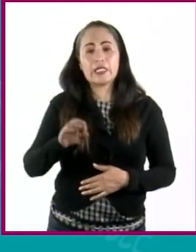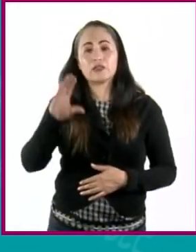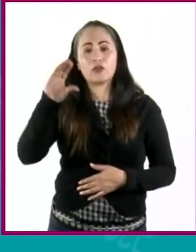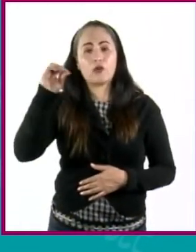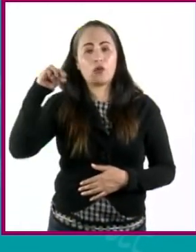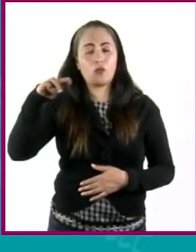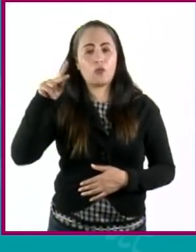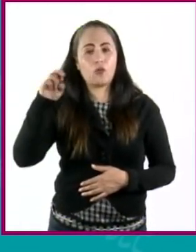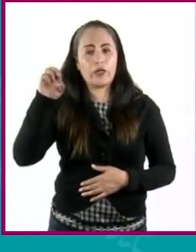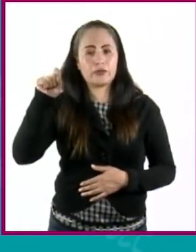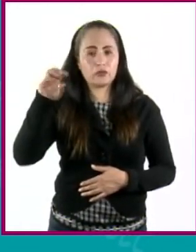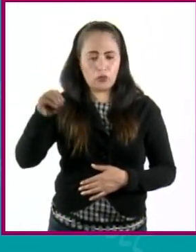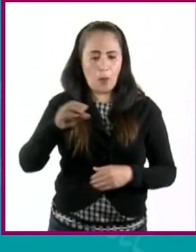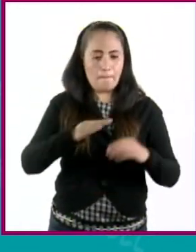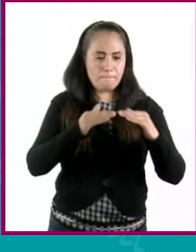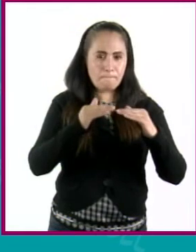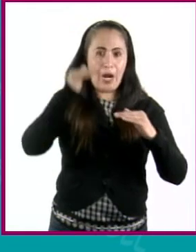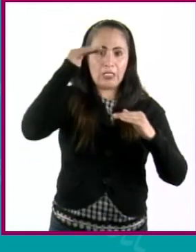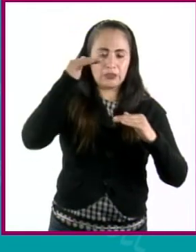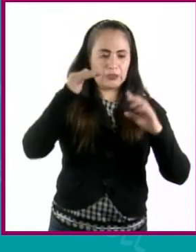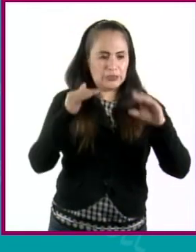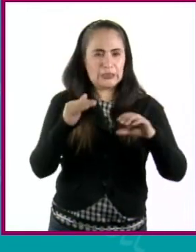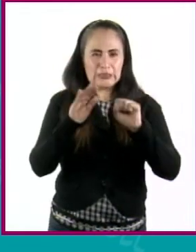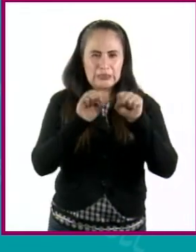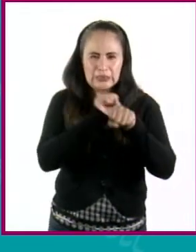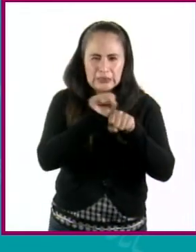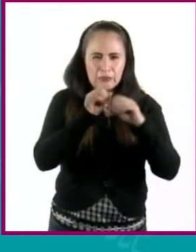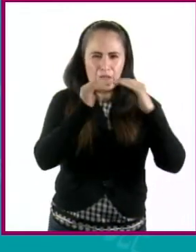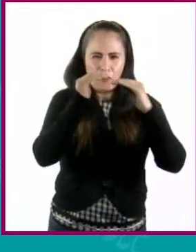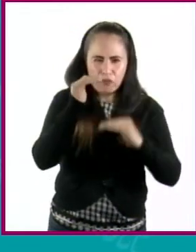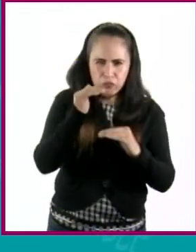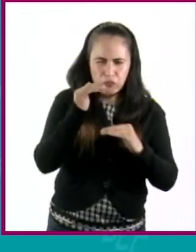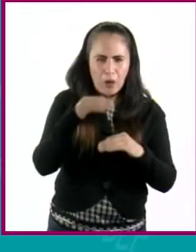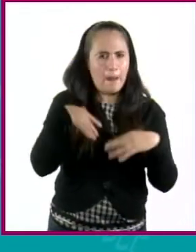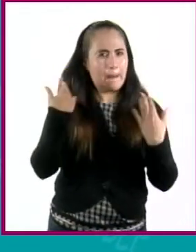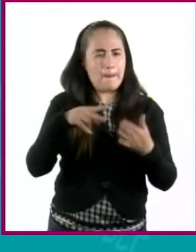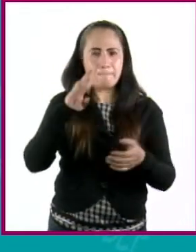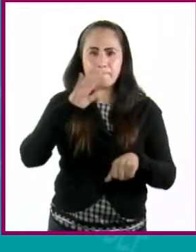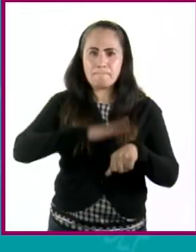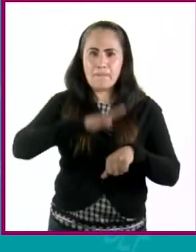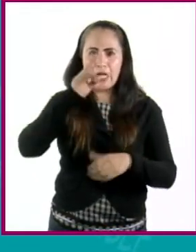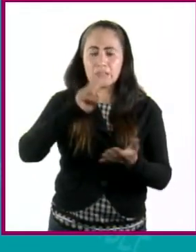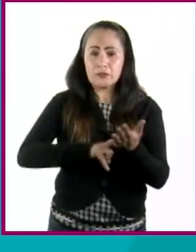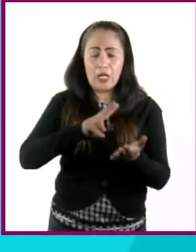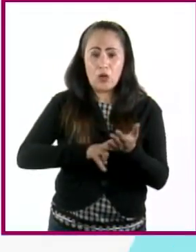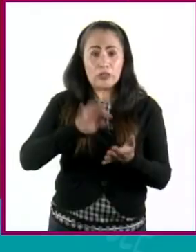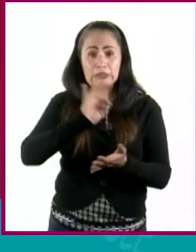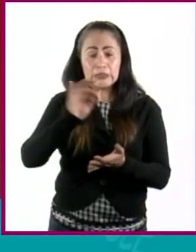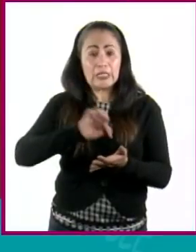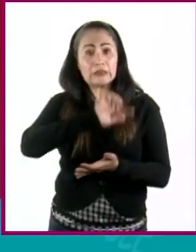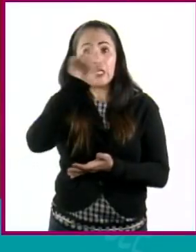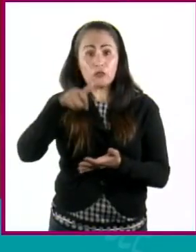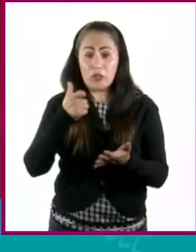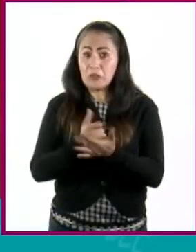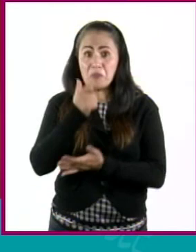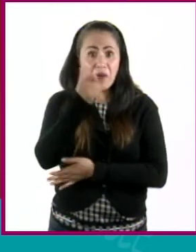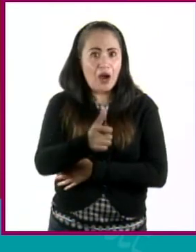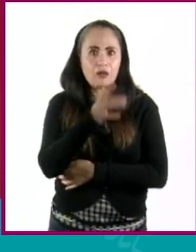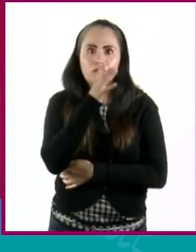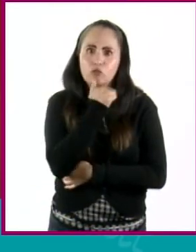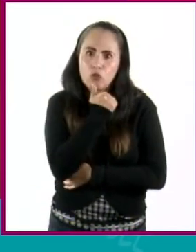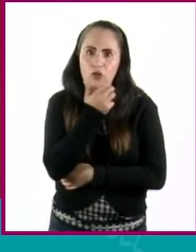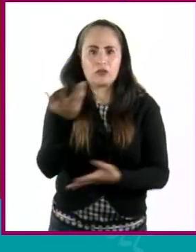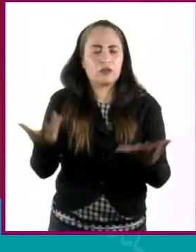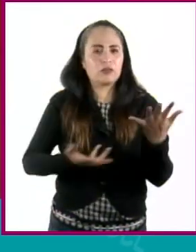interés simple, la gráfica adquiere valores excesivamente altos que harían que la deuda fuera impagable. Antes de contratar un